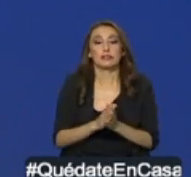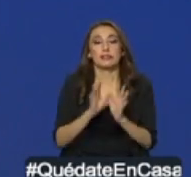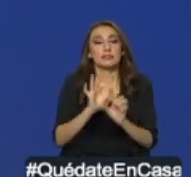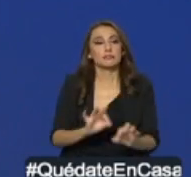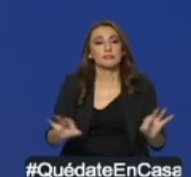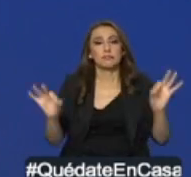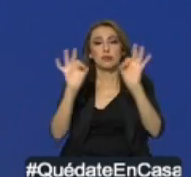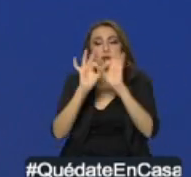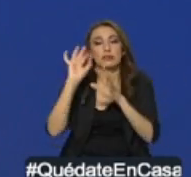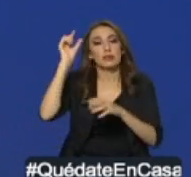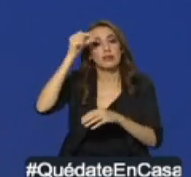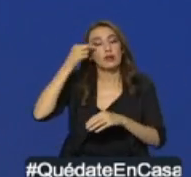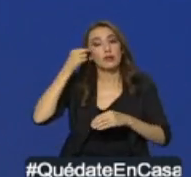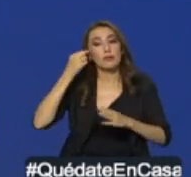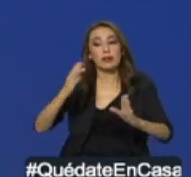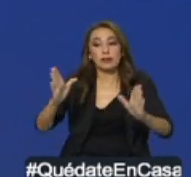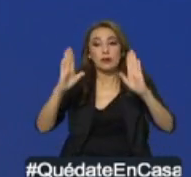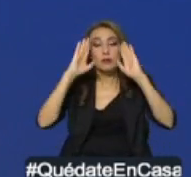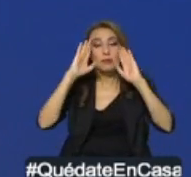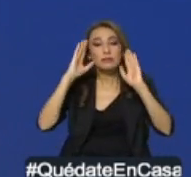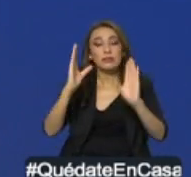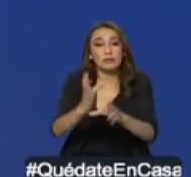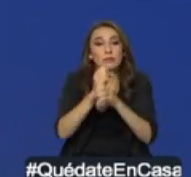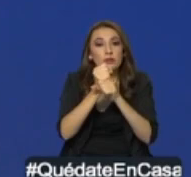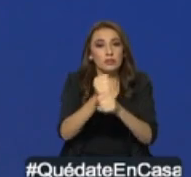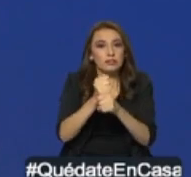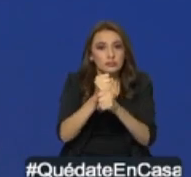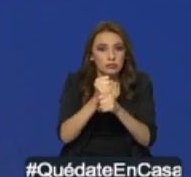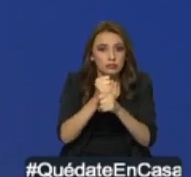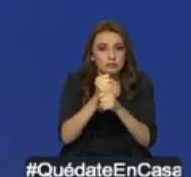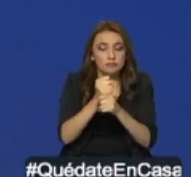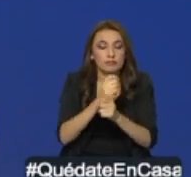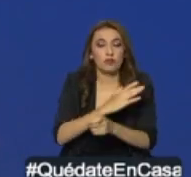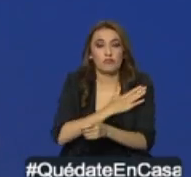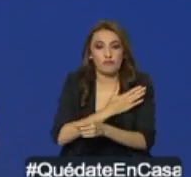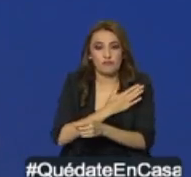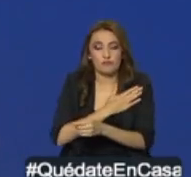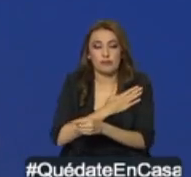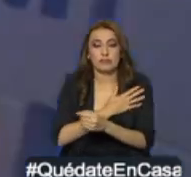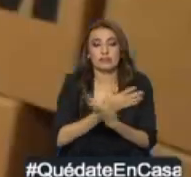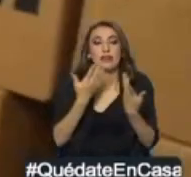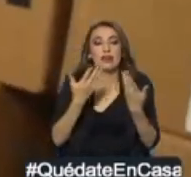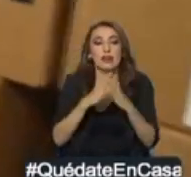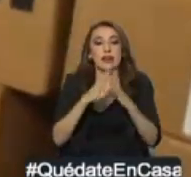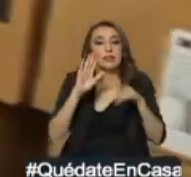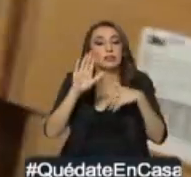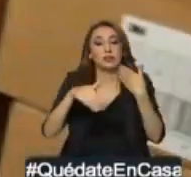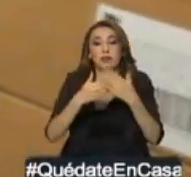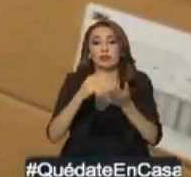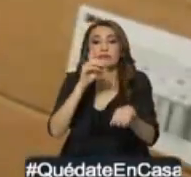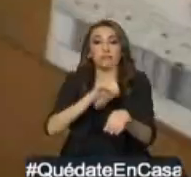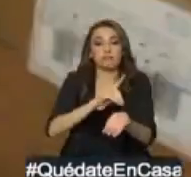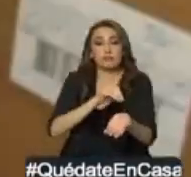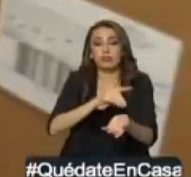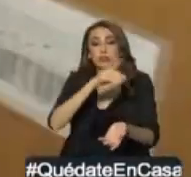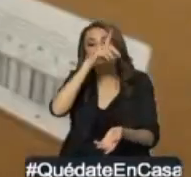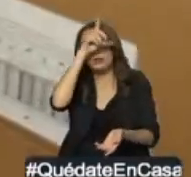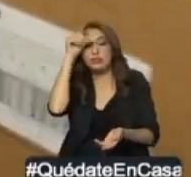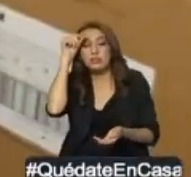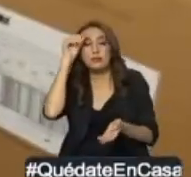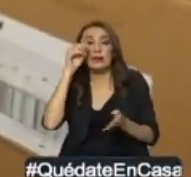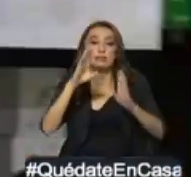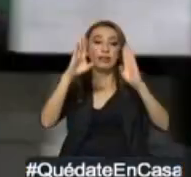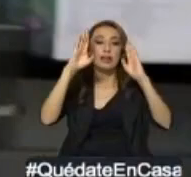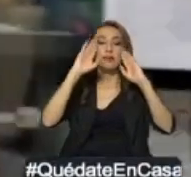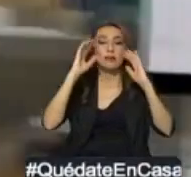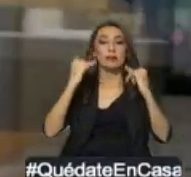nacional es la protección y seguridad del personal de salud en general que se encuentra en la primera fila atendiendo